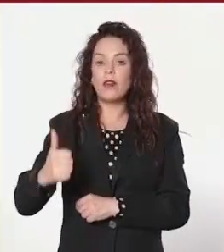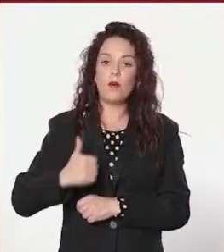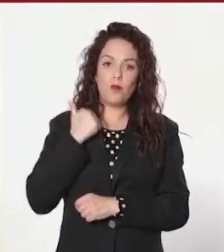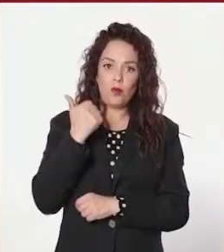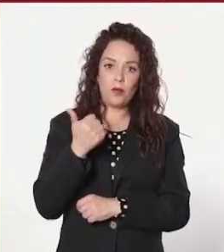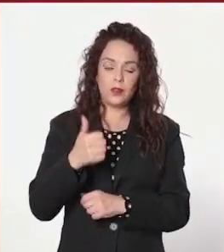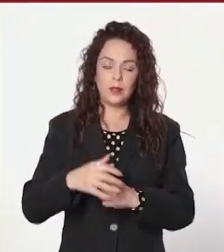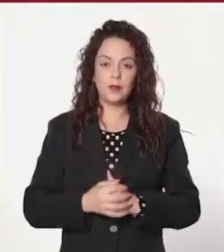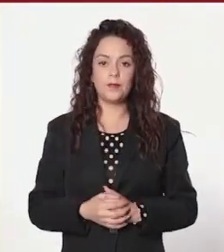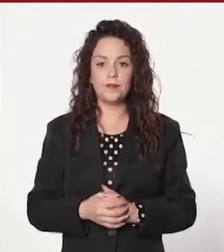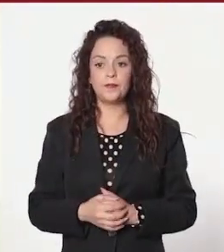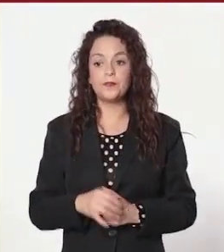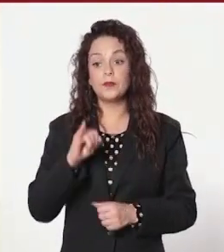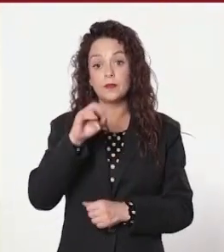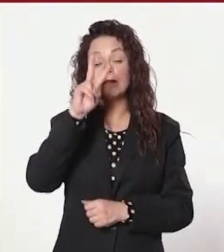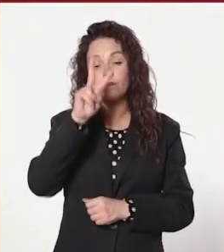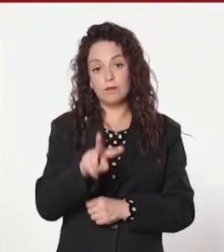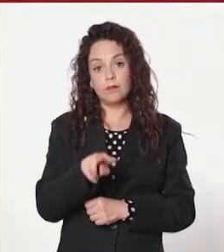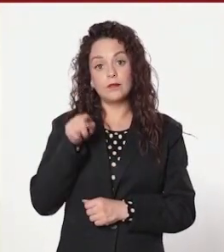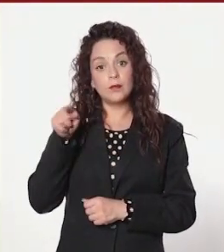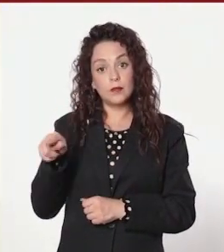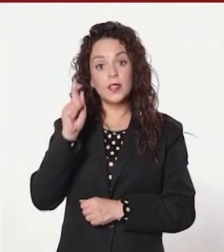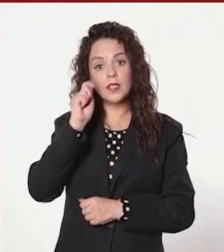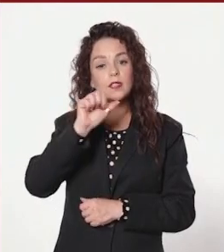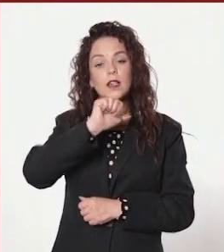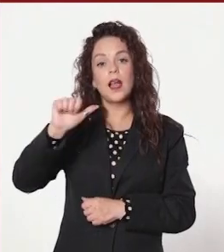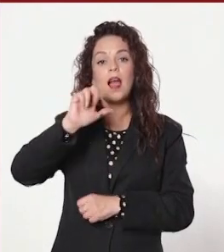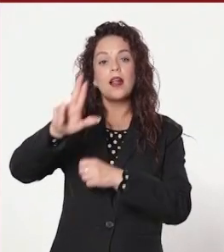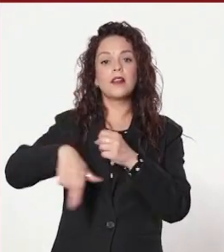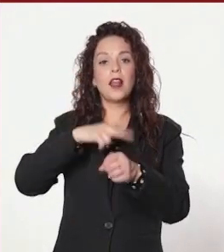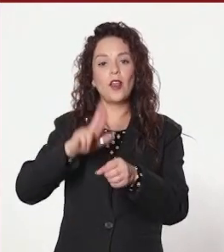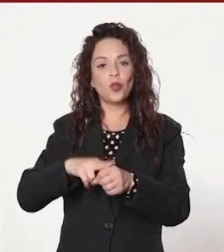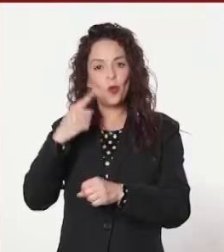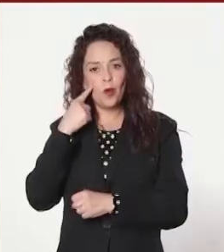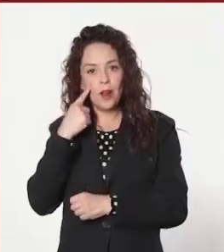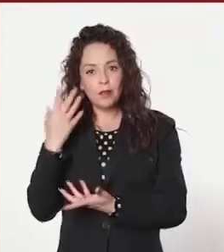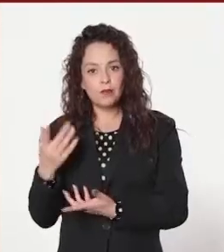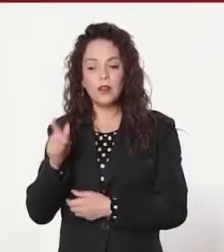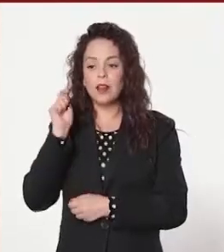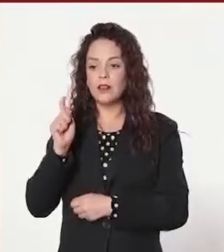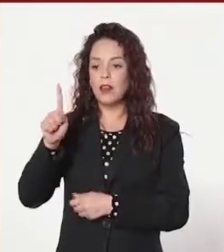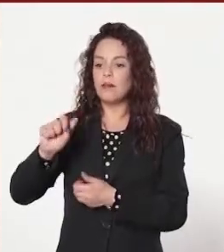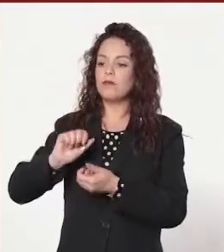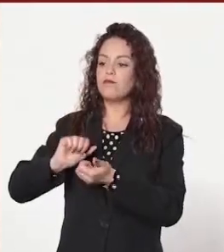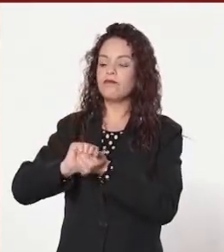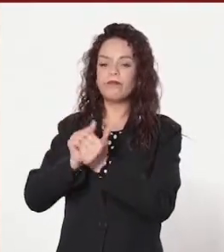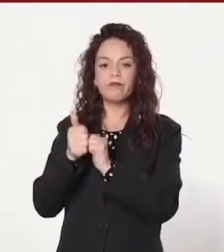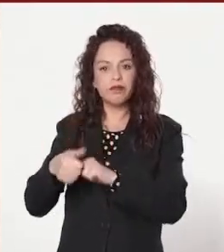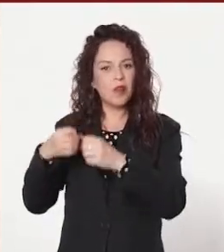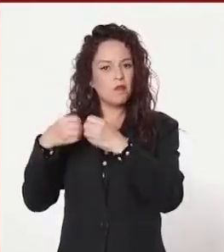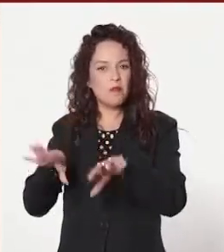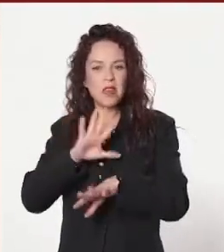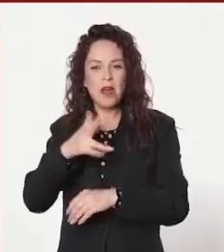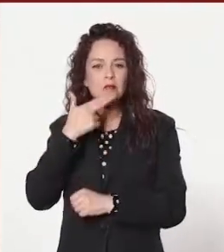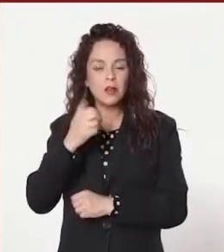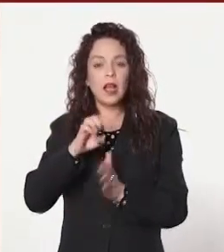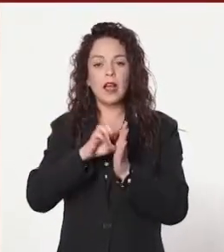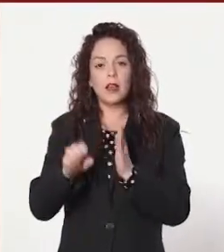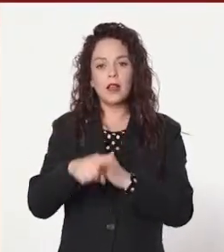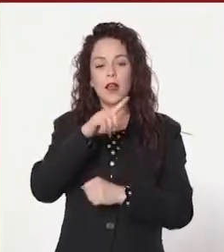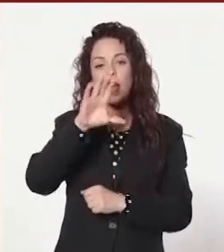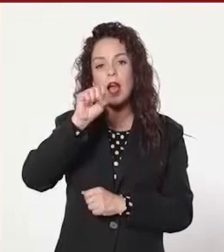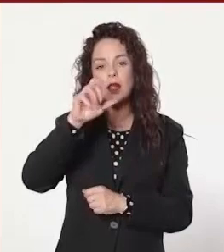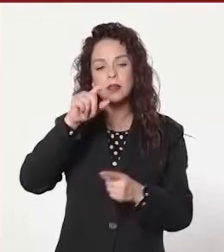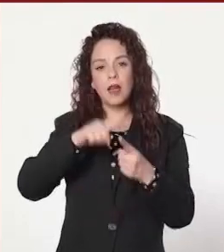aprovechar. Sí, los residuos de origen natural, los que se echan a perder, como cáscaras de fruta o verdura, restos de